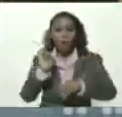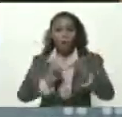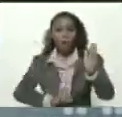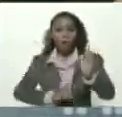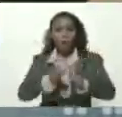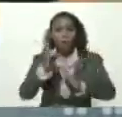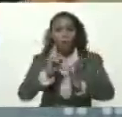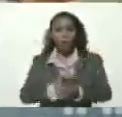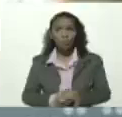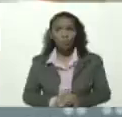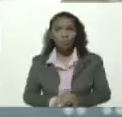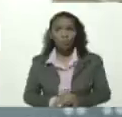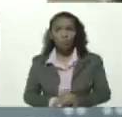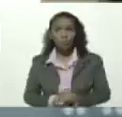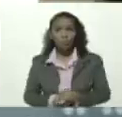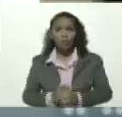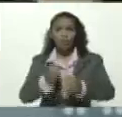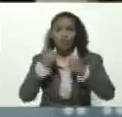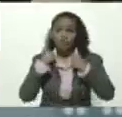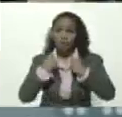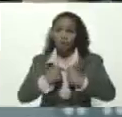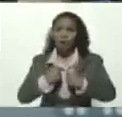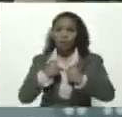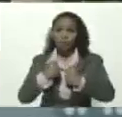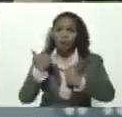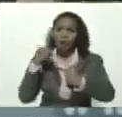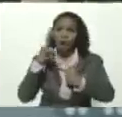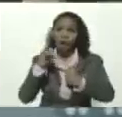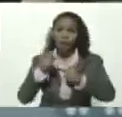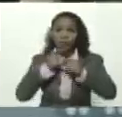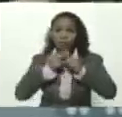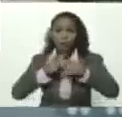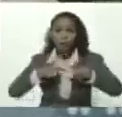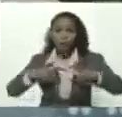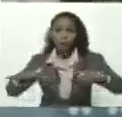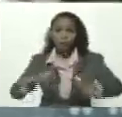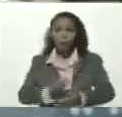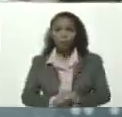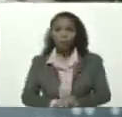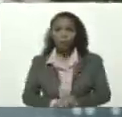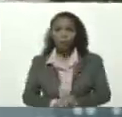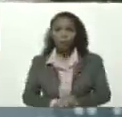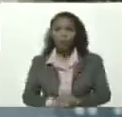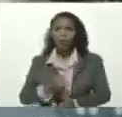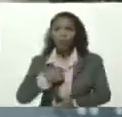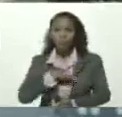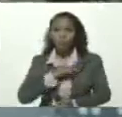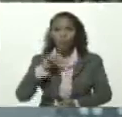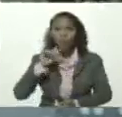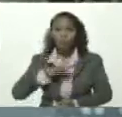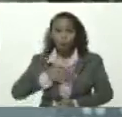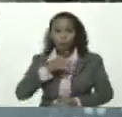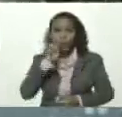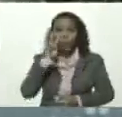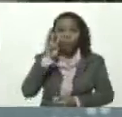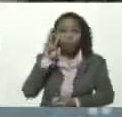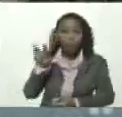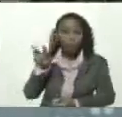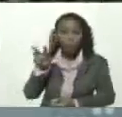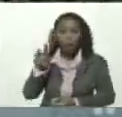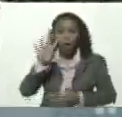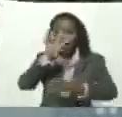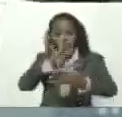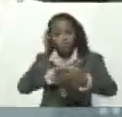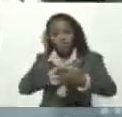desarrollo, intensamente se está desplegando. Lo podemos sondear en las agendas de